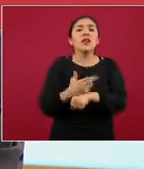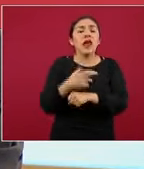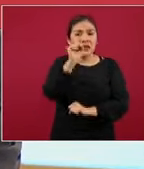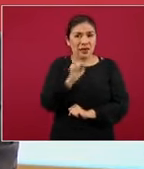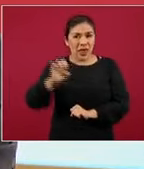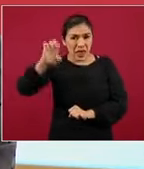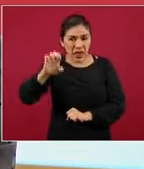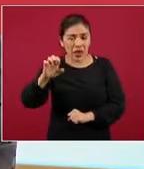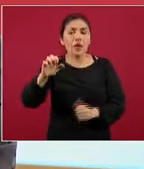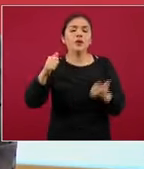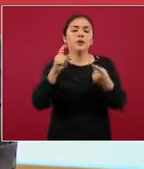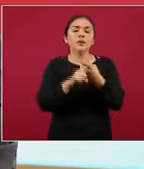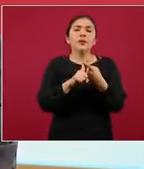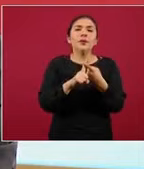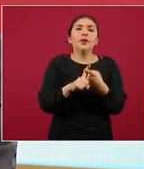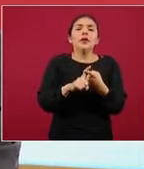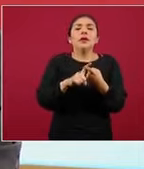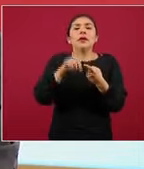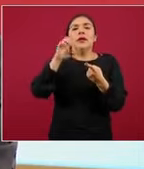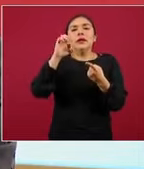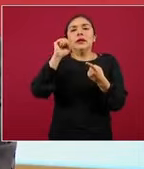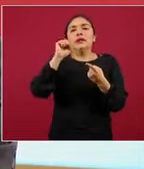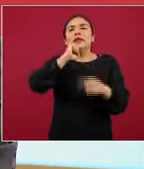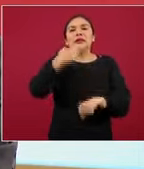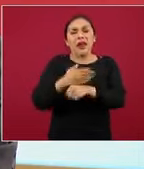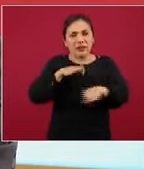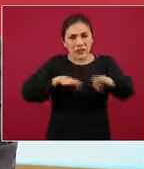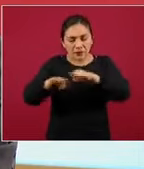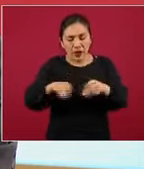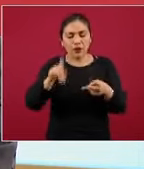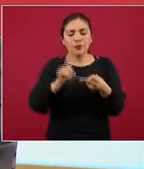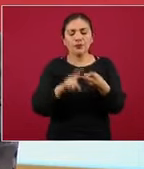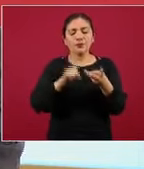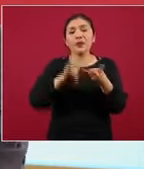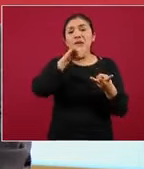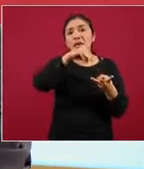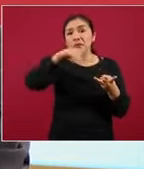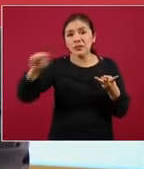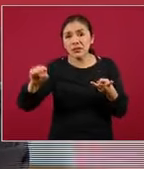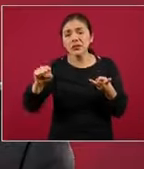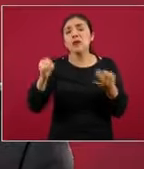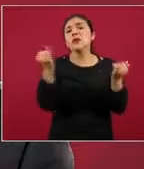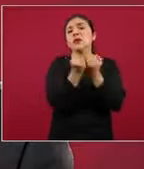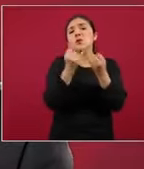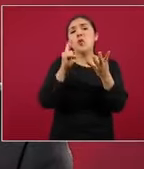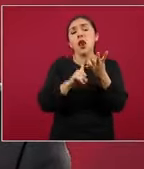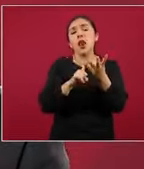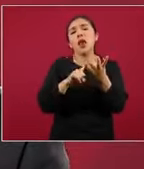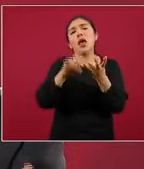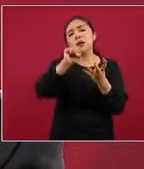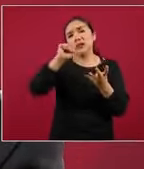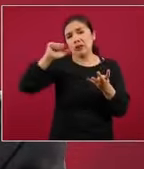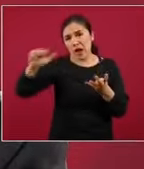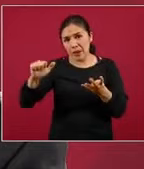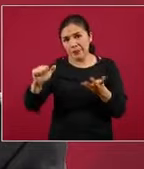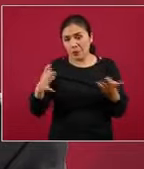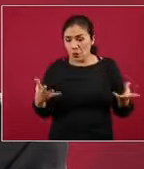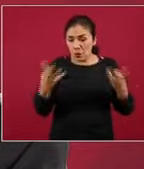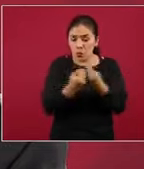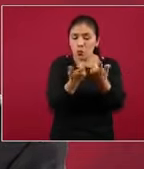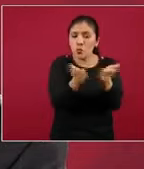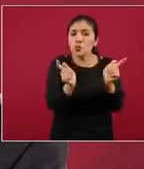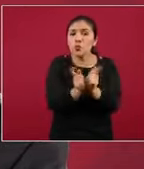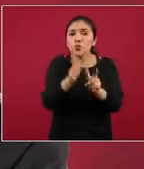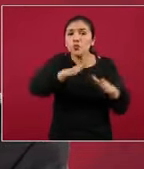Economía, con la Secretaría del Trabajo, con el Instituto Mexicano del Seguro Social y desde luego la Secretaría de Salud, que formamos el